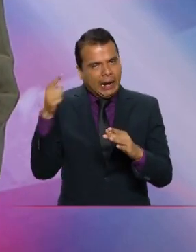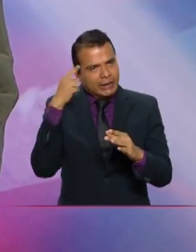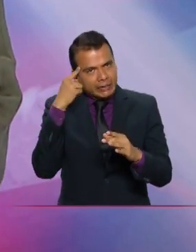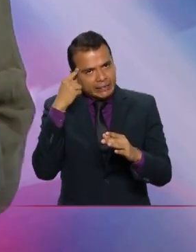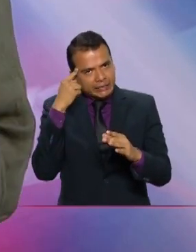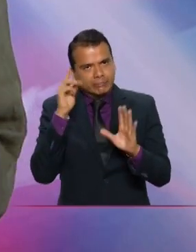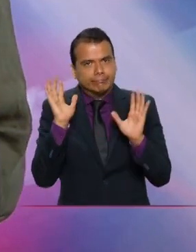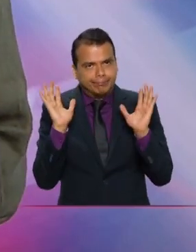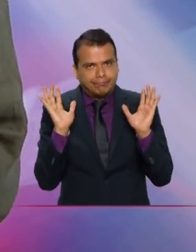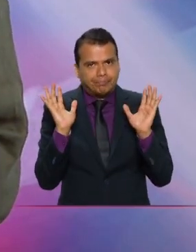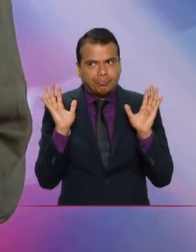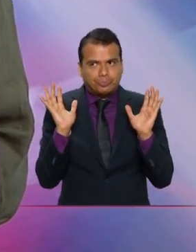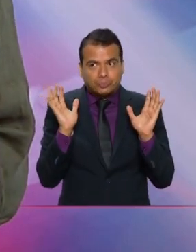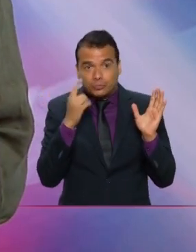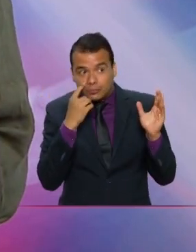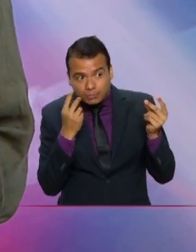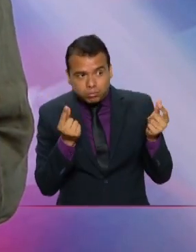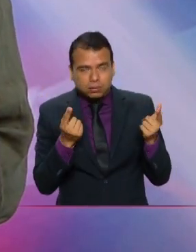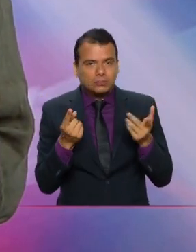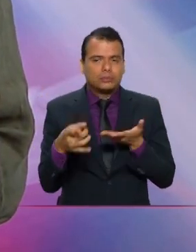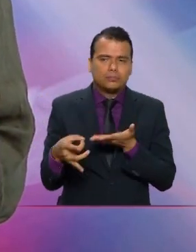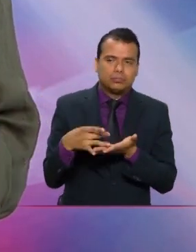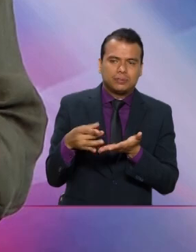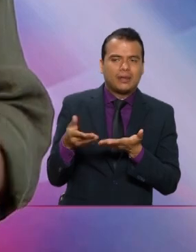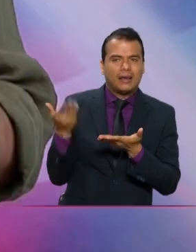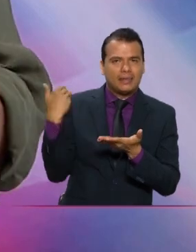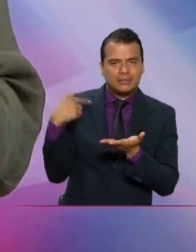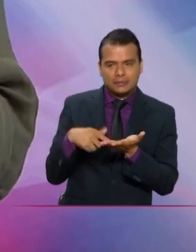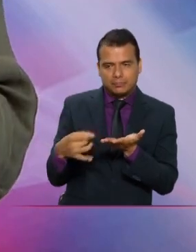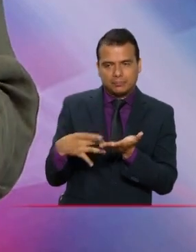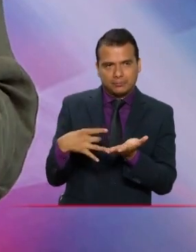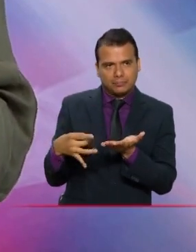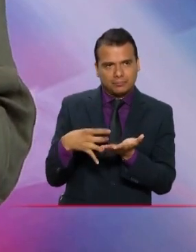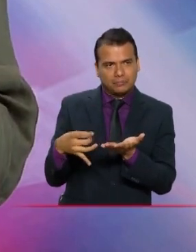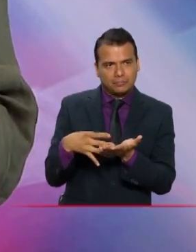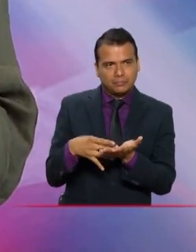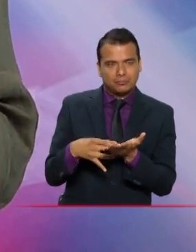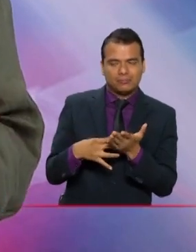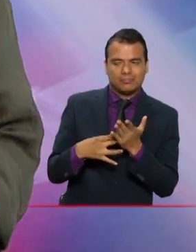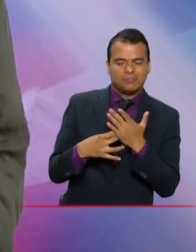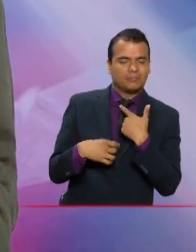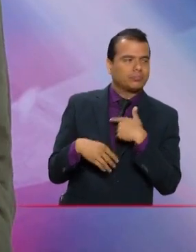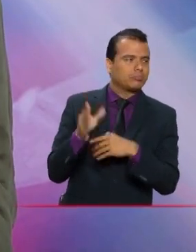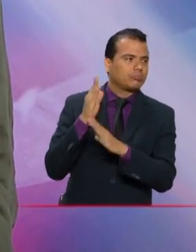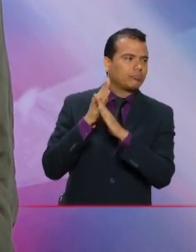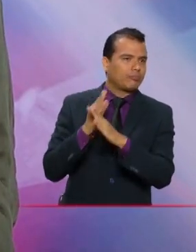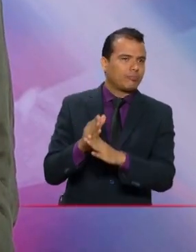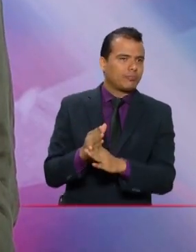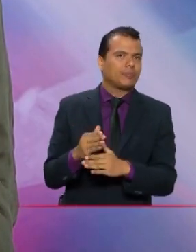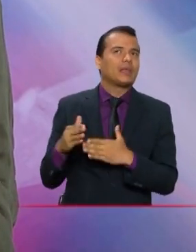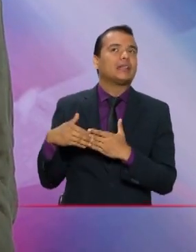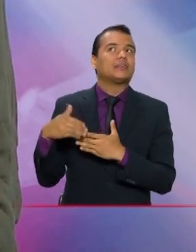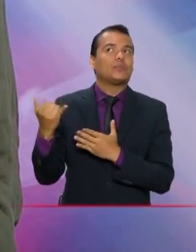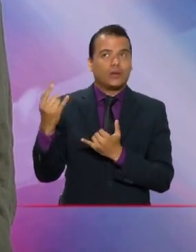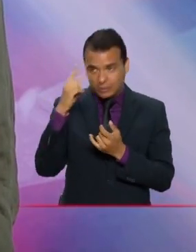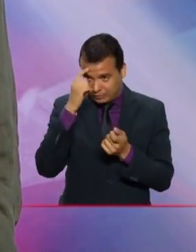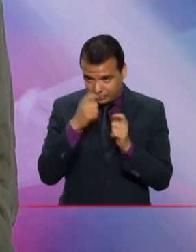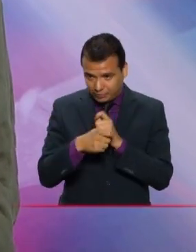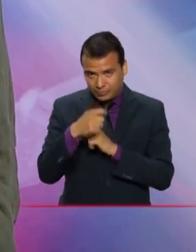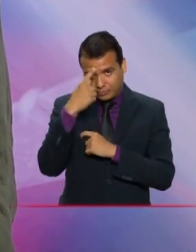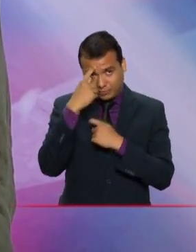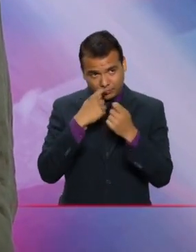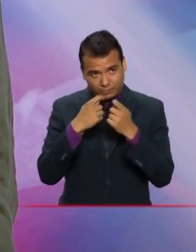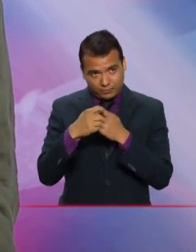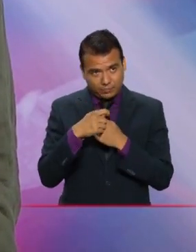cuando nos enviaban el mensaje de texto al celular. Pues, ¿qué pasó? Que buscaron la forma de interceptar esos mensajes de texto y quedarse con